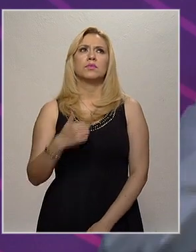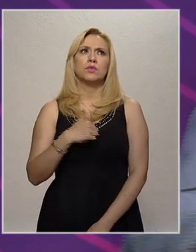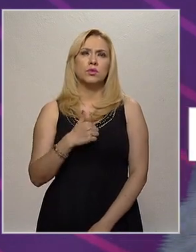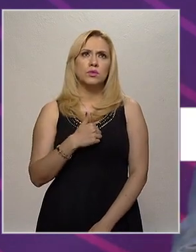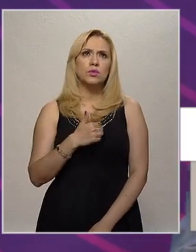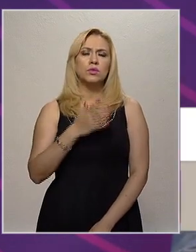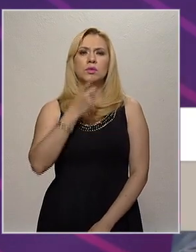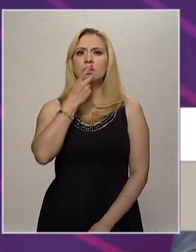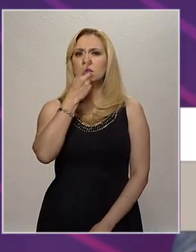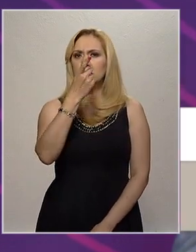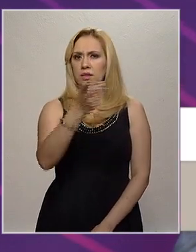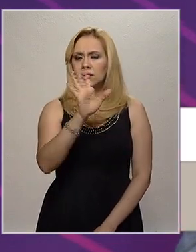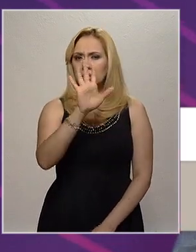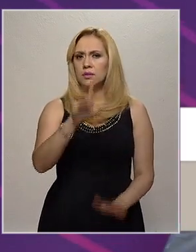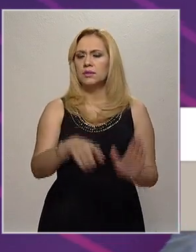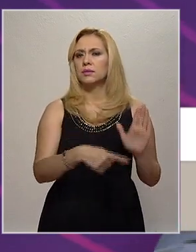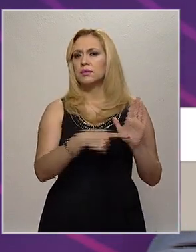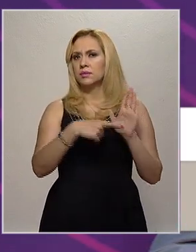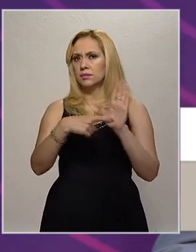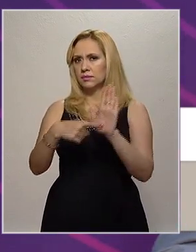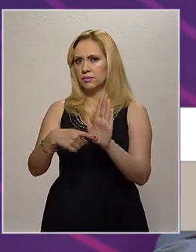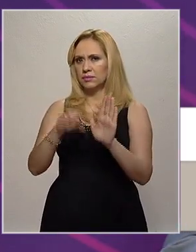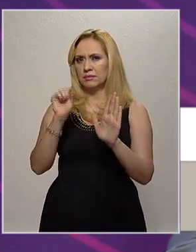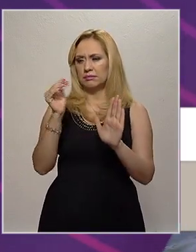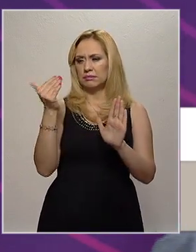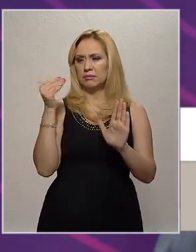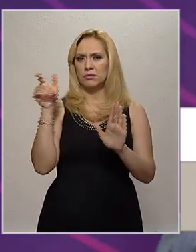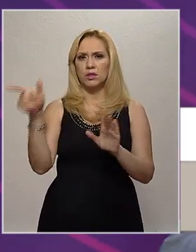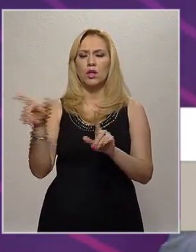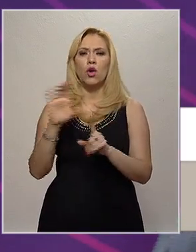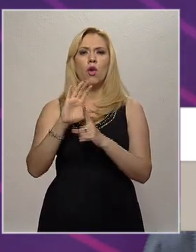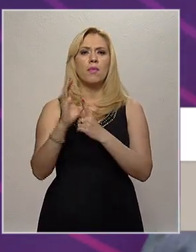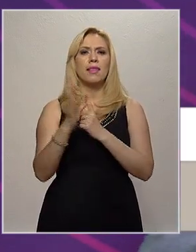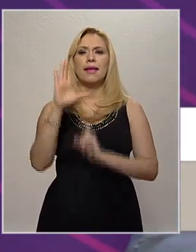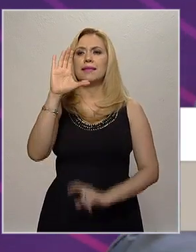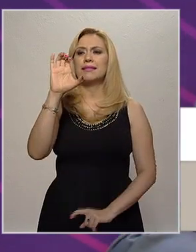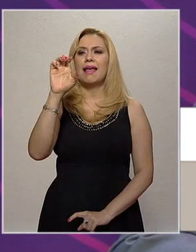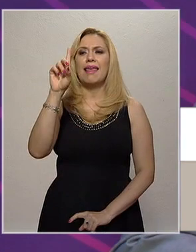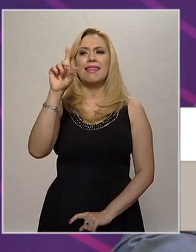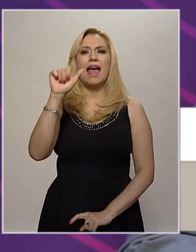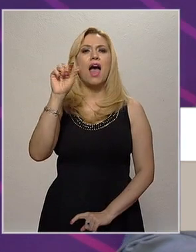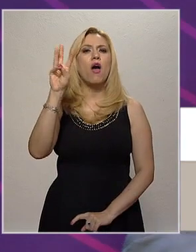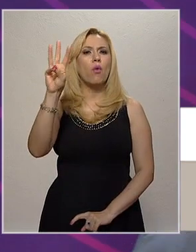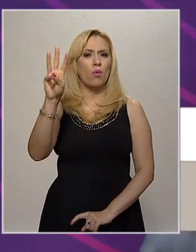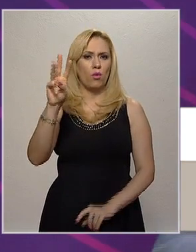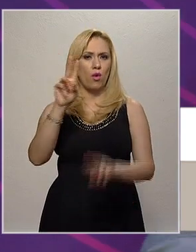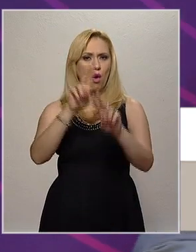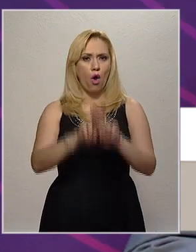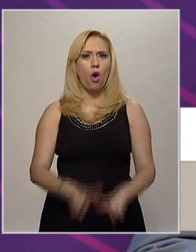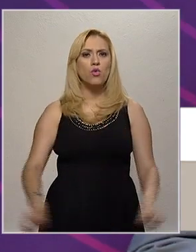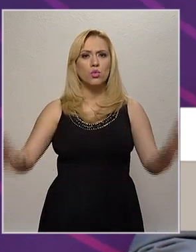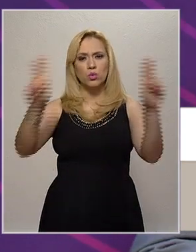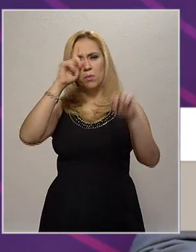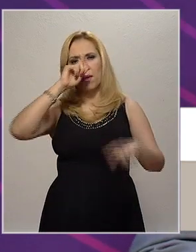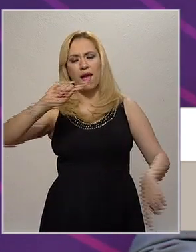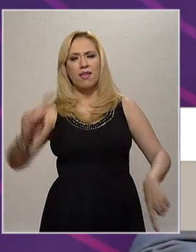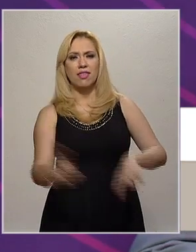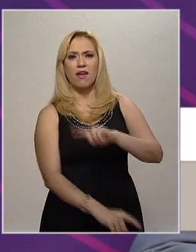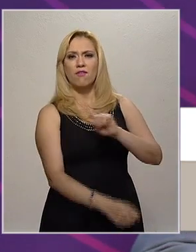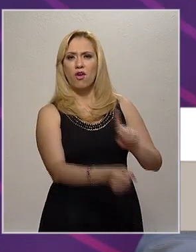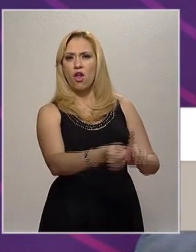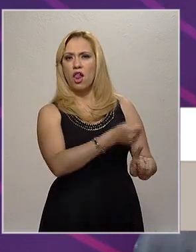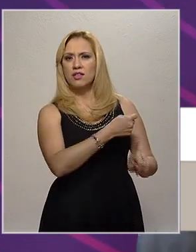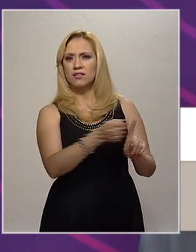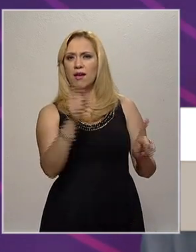a empezar por un señalamiento que hizo muy recientemente el Comité CEDAW, el Comité de las Naciones Unidas para la Eliminación de la Violencia contra las